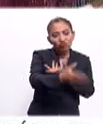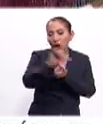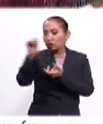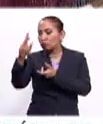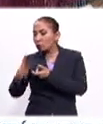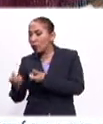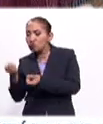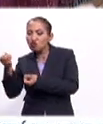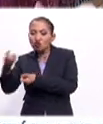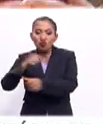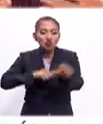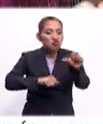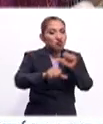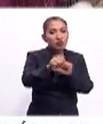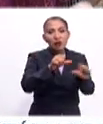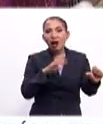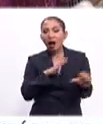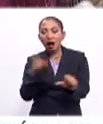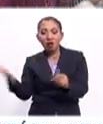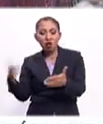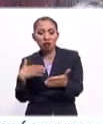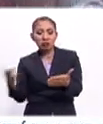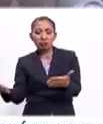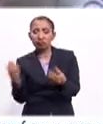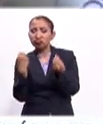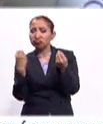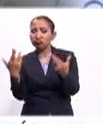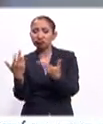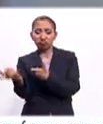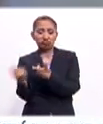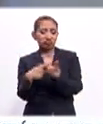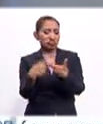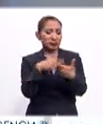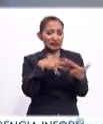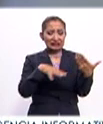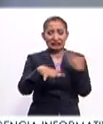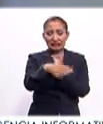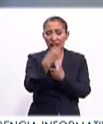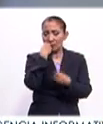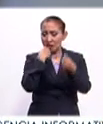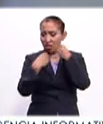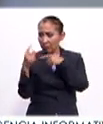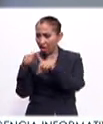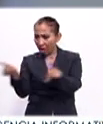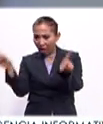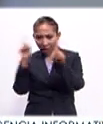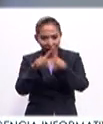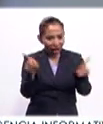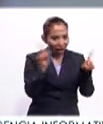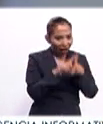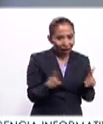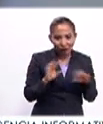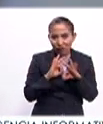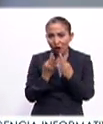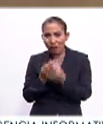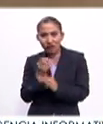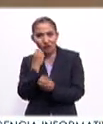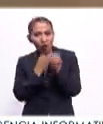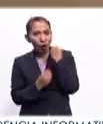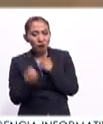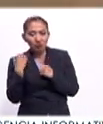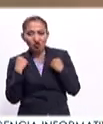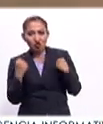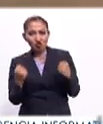otros pueblos, una cocina riquísima, porque en esos días pues, se expresa con toda